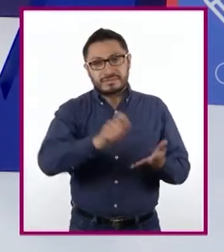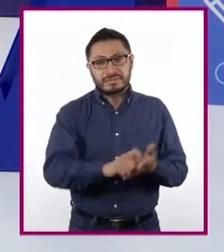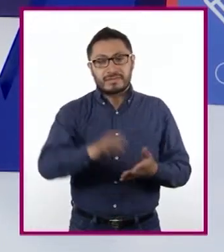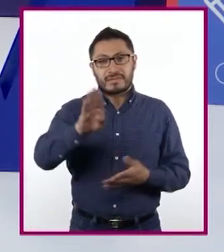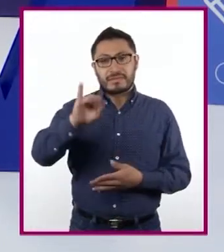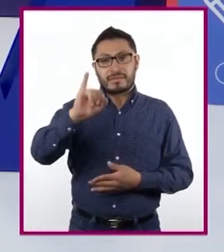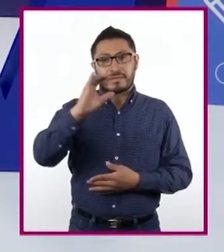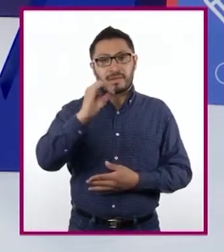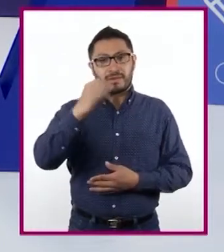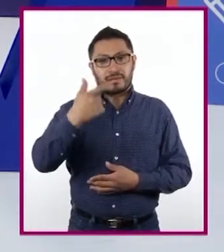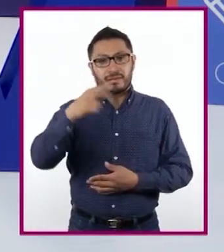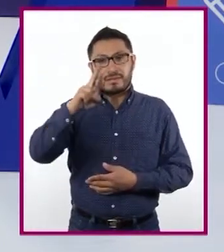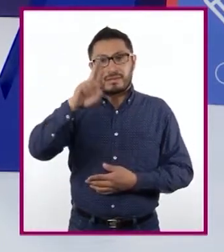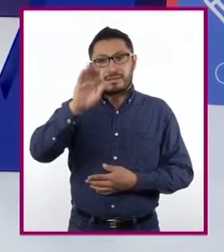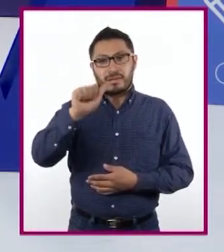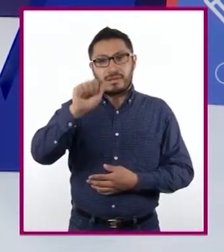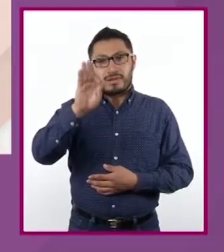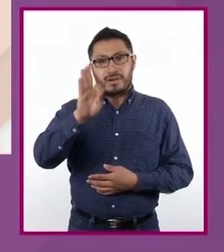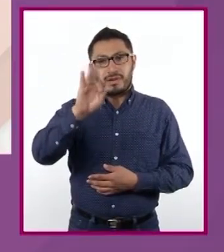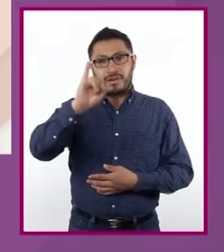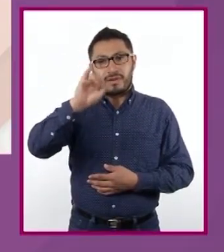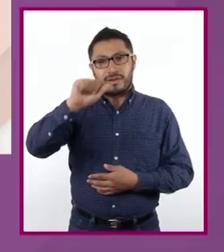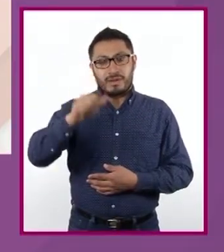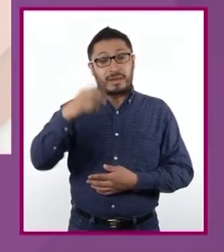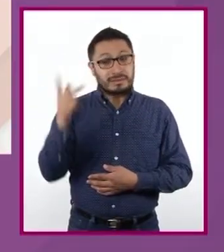biografía, por lo que me gustaría preguntar: